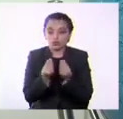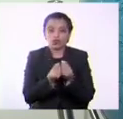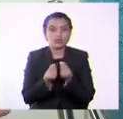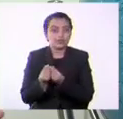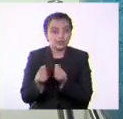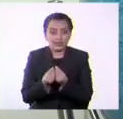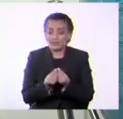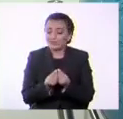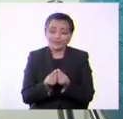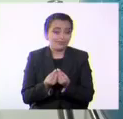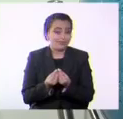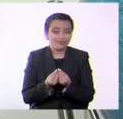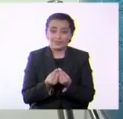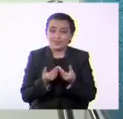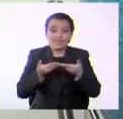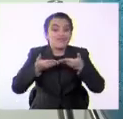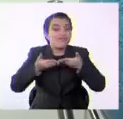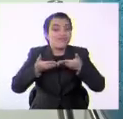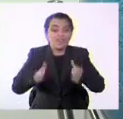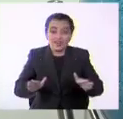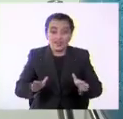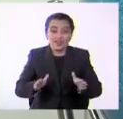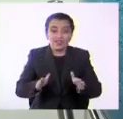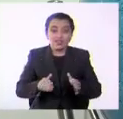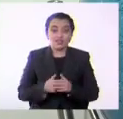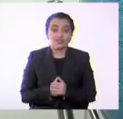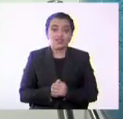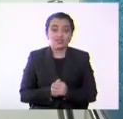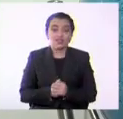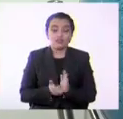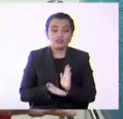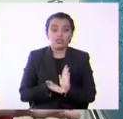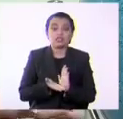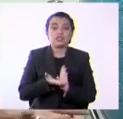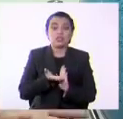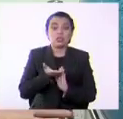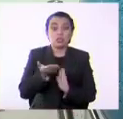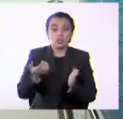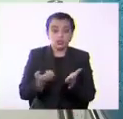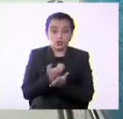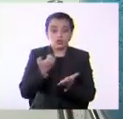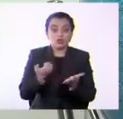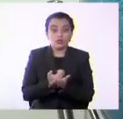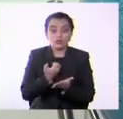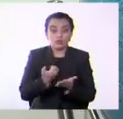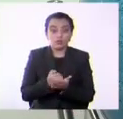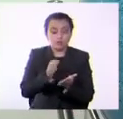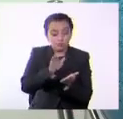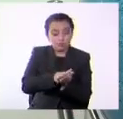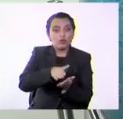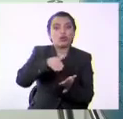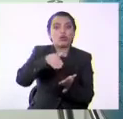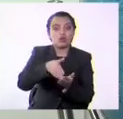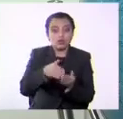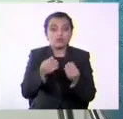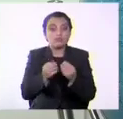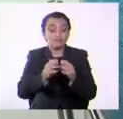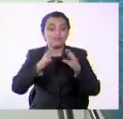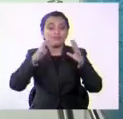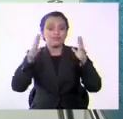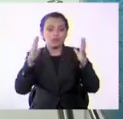las comunidades, no es lo mismo, porque sí puede haber un crecimiento económico con esos megaproyectos, con esos grandes proyectos, pero en las comunidades, ¿qué